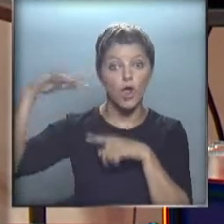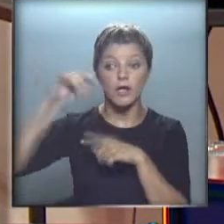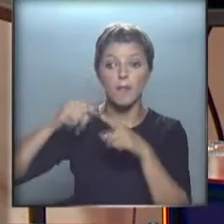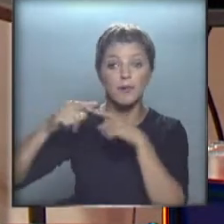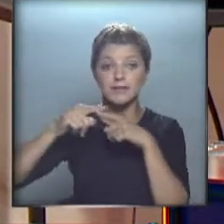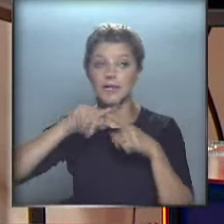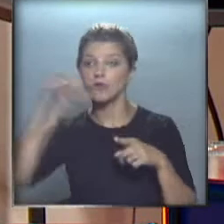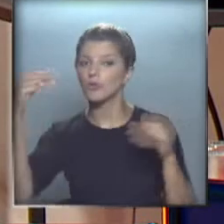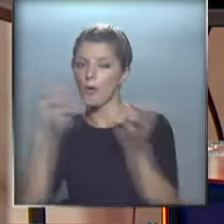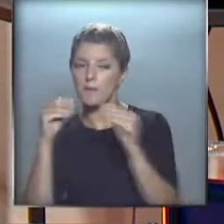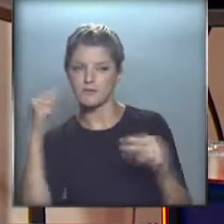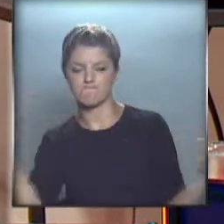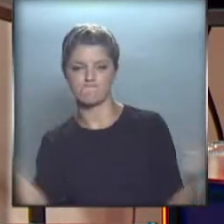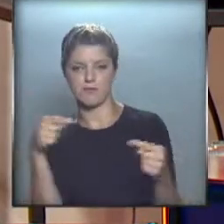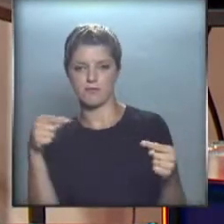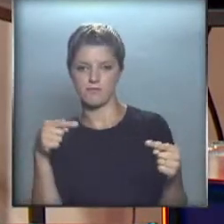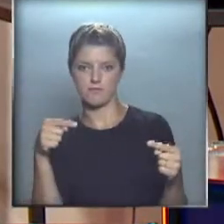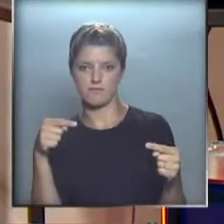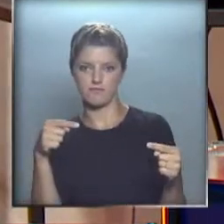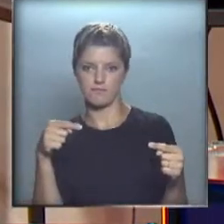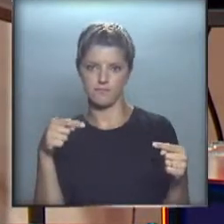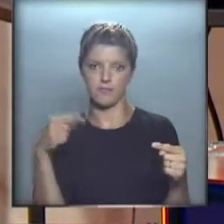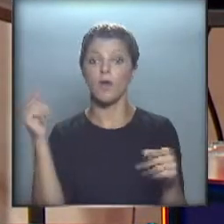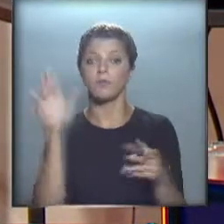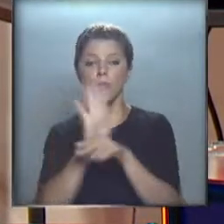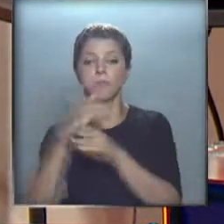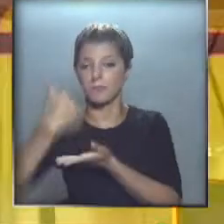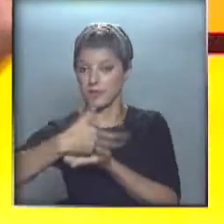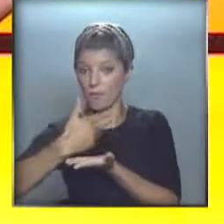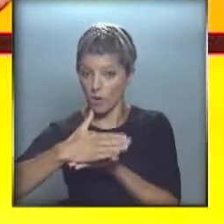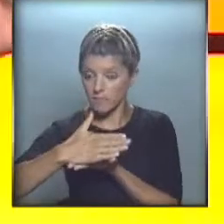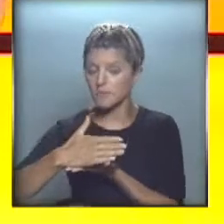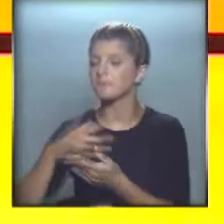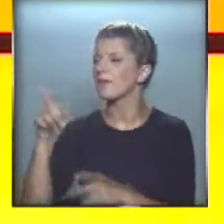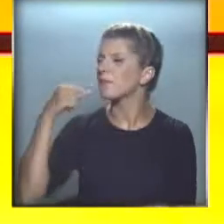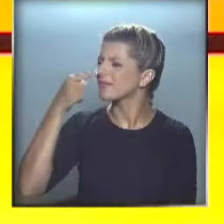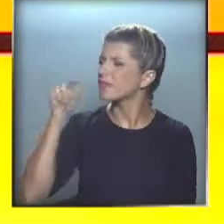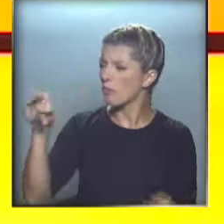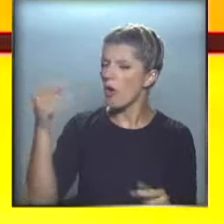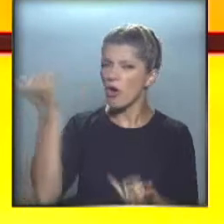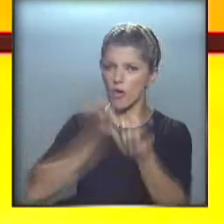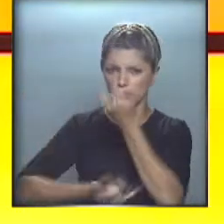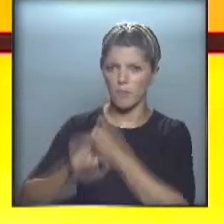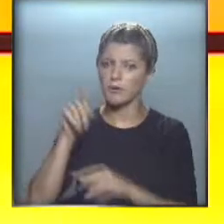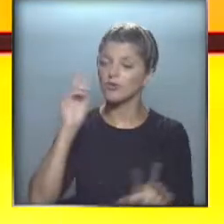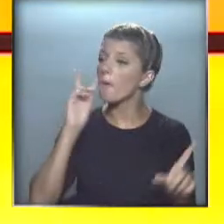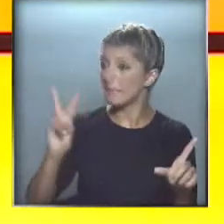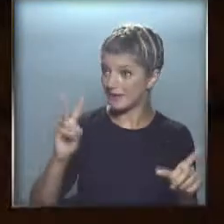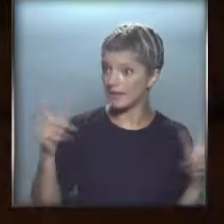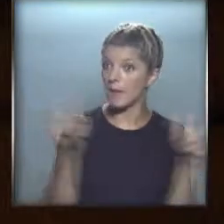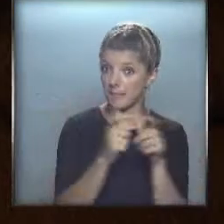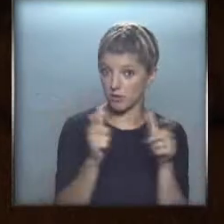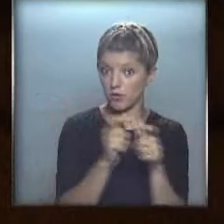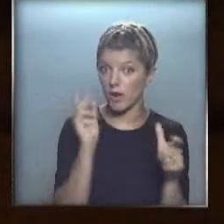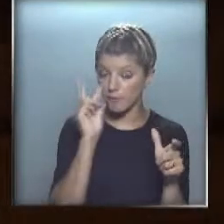los compañeros no se lo bancaban porque tenía ese pensamiento que no coincidía con el resto, ¿no? Me interesa lo que contabas porque yo tuve la oportunidad de ver la peli de Bang Bang.